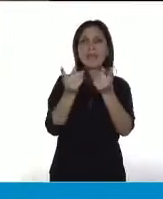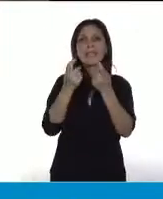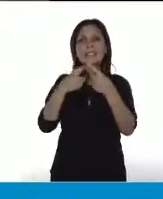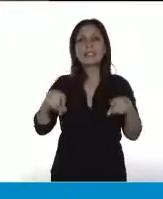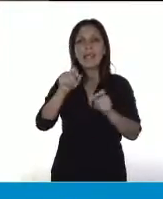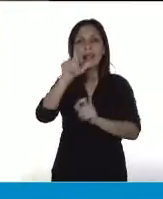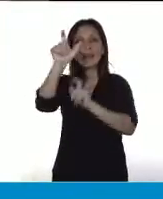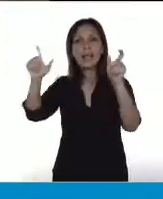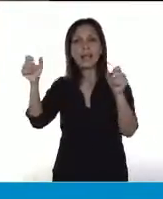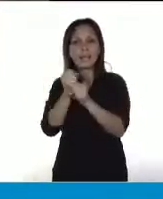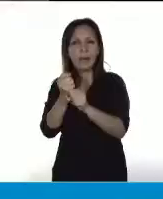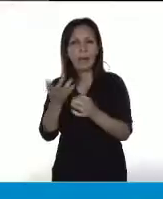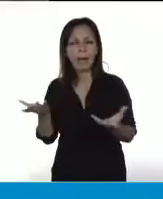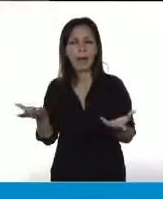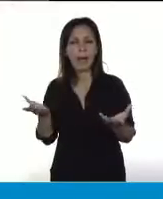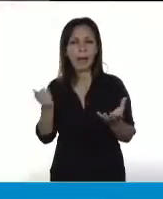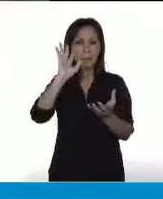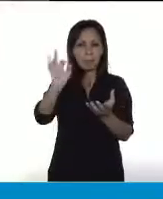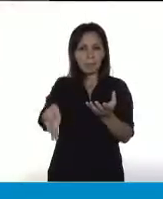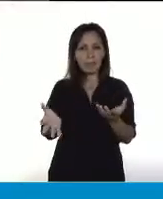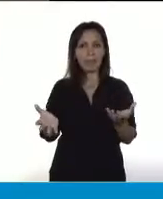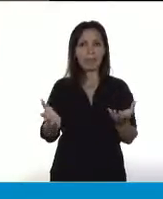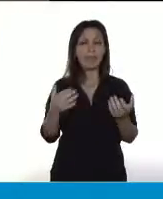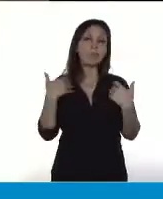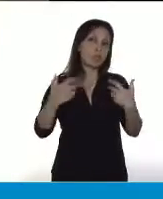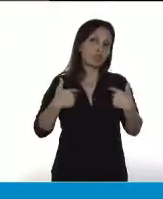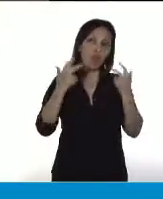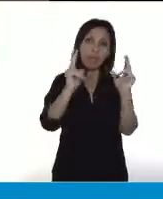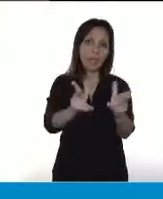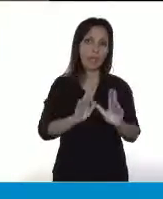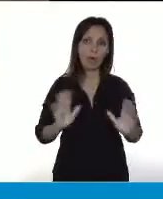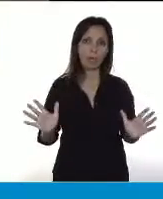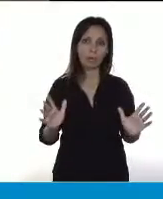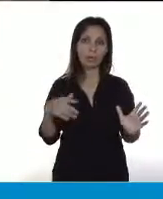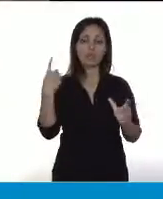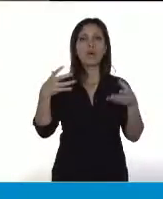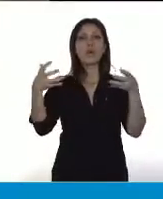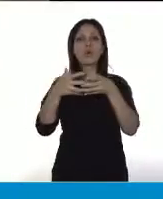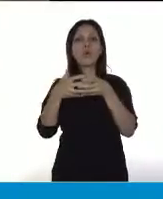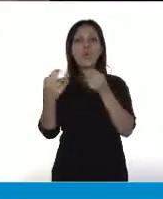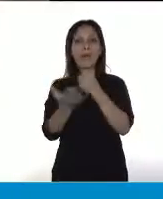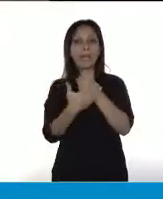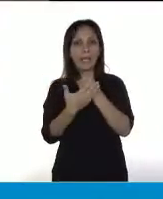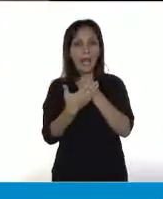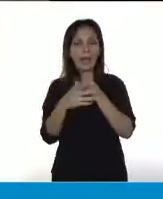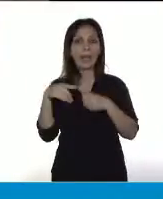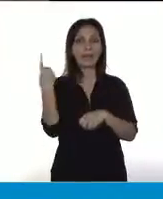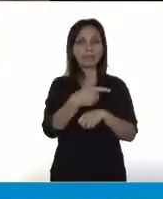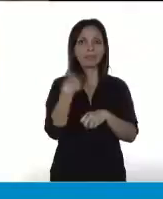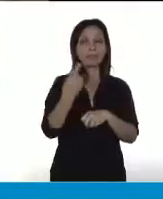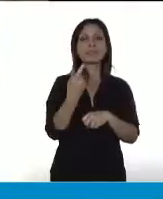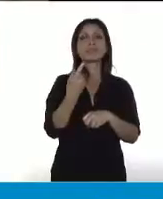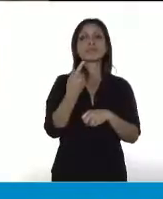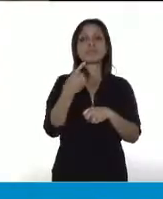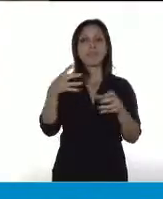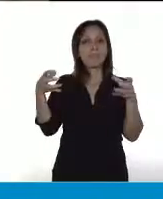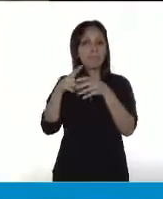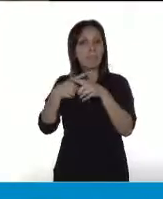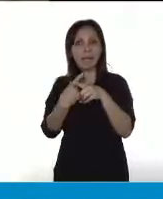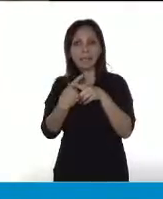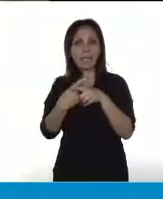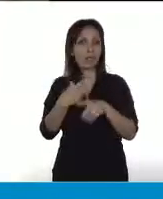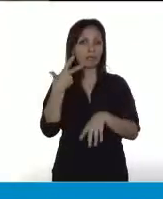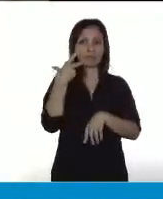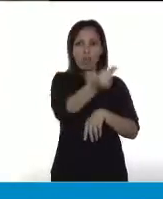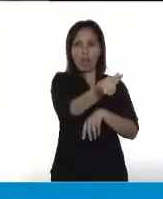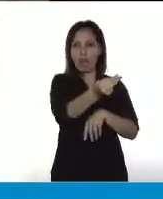clarísimo. Por todo esto, obviamente, hay que decirlo, nosotros, desde el Frente de Izquierda Unidad, desde nuestra banca, desde nuestro partido, el PTS,